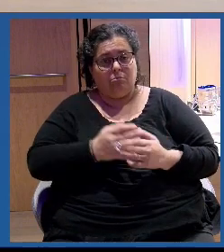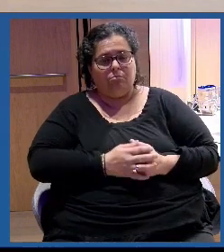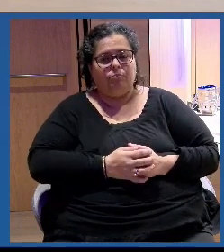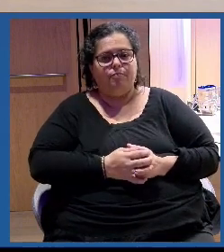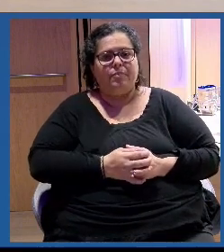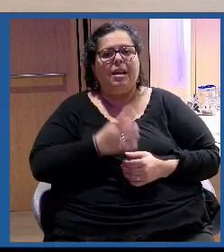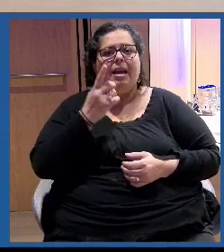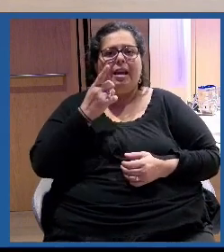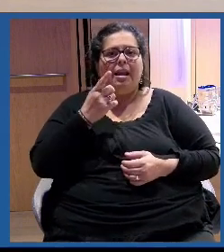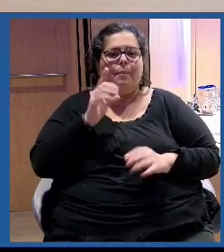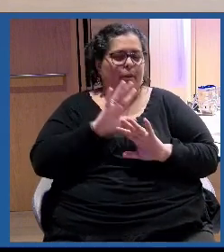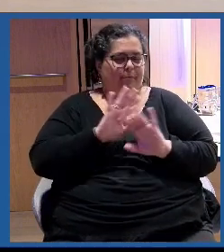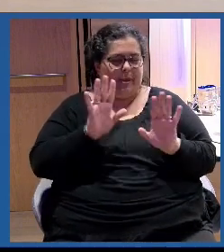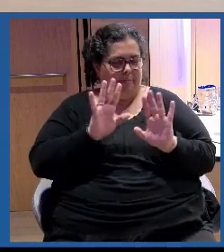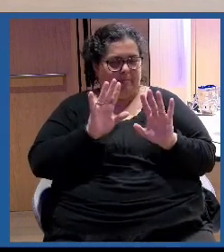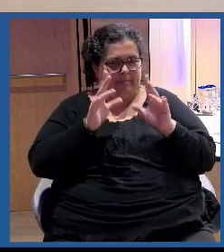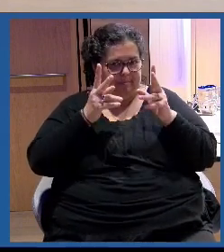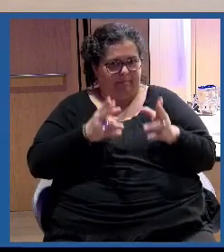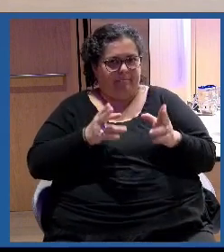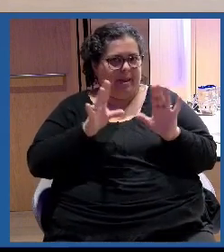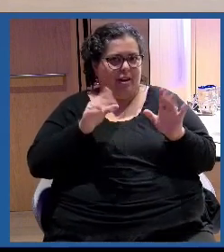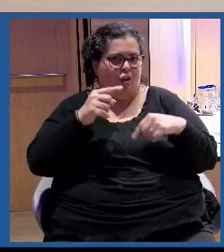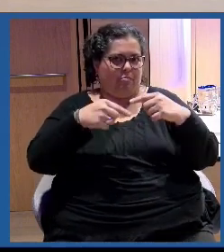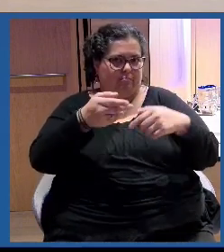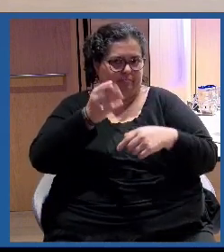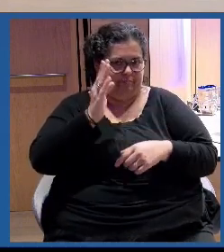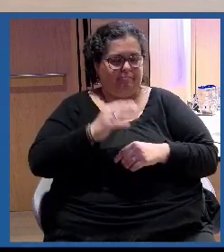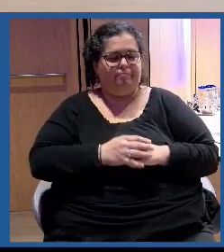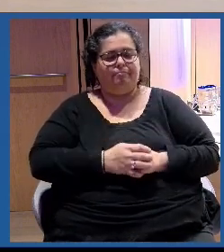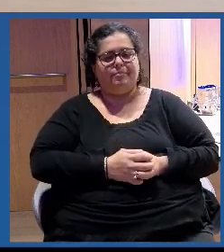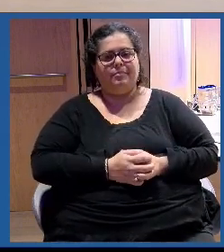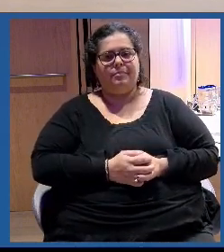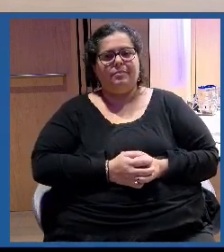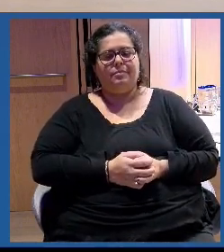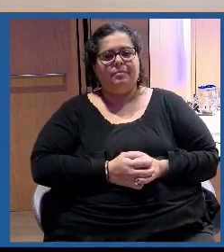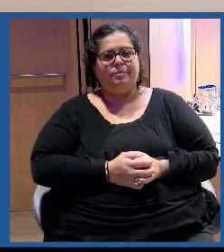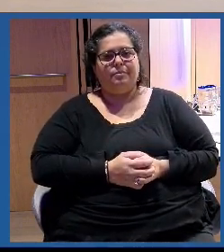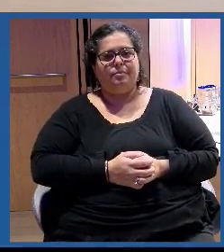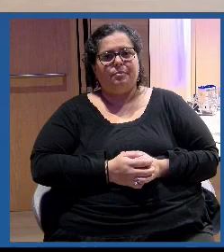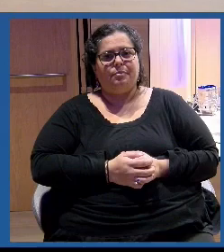Un poco lo dejo ahí para no extenderme más y de nuevo mil gracias.